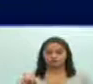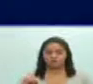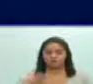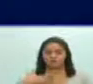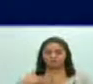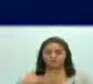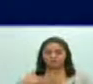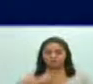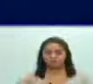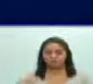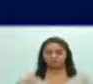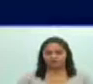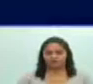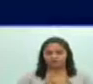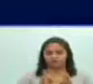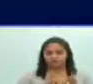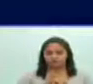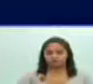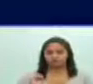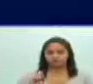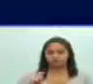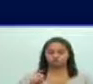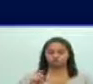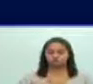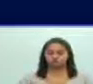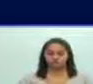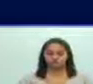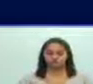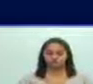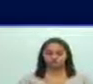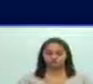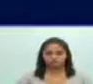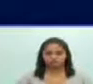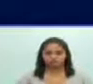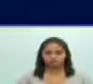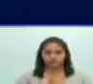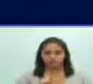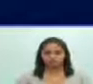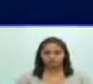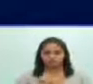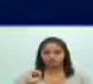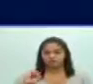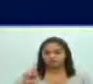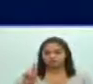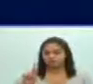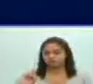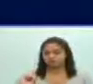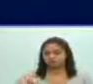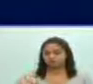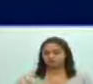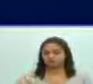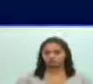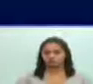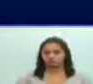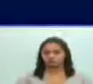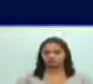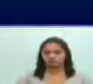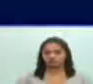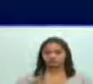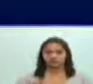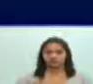sustantiva. Seguidamente aparece sus. Este sus, que es un pronombre posesivo, ¿a quién se